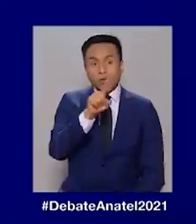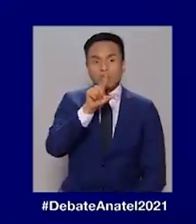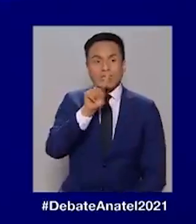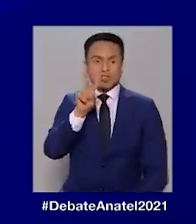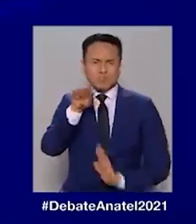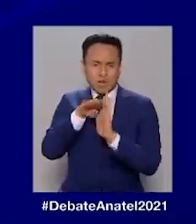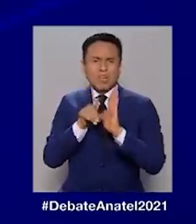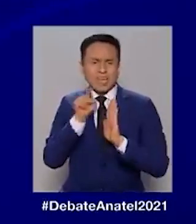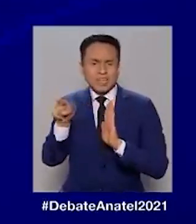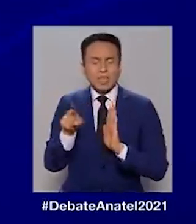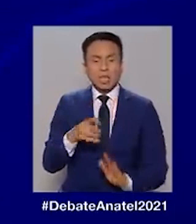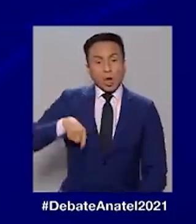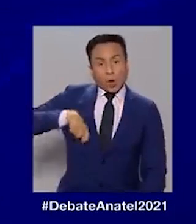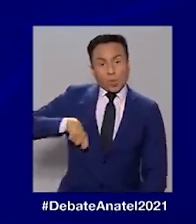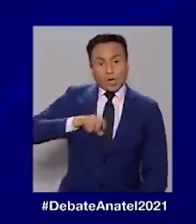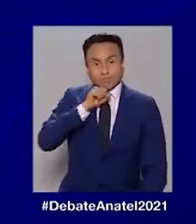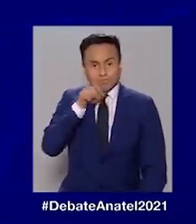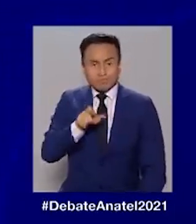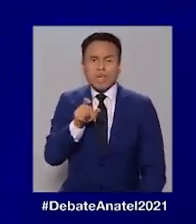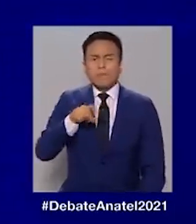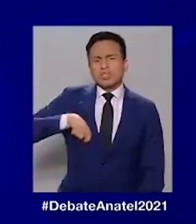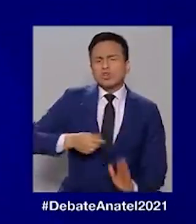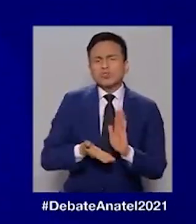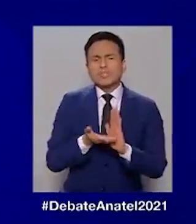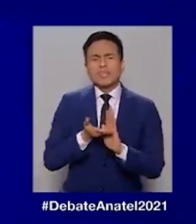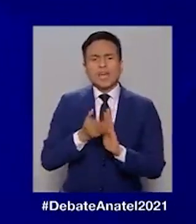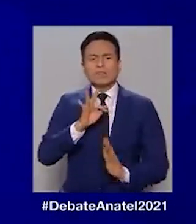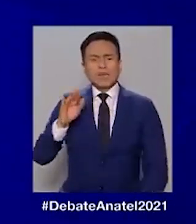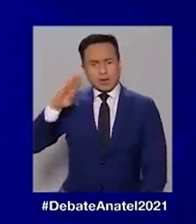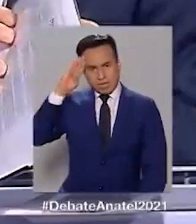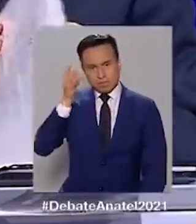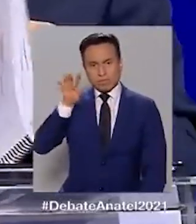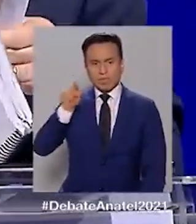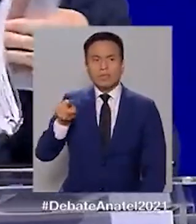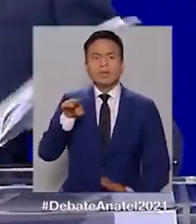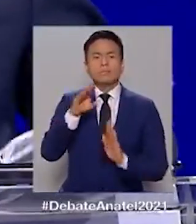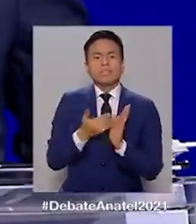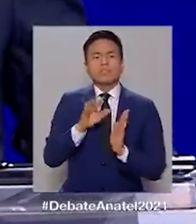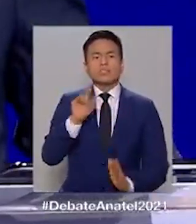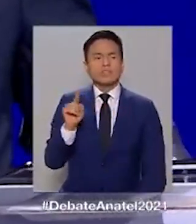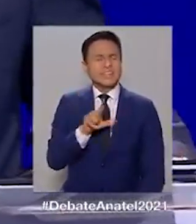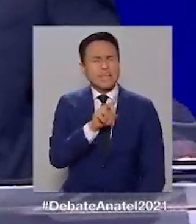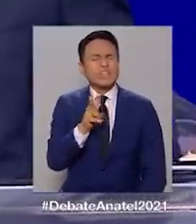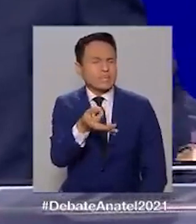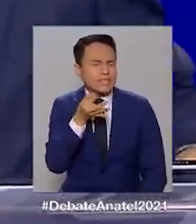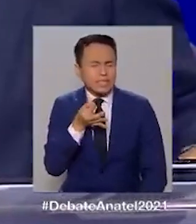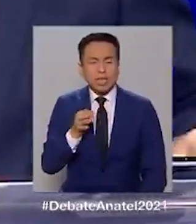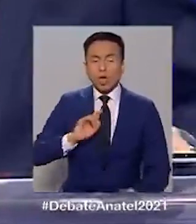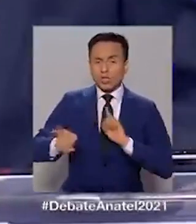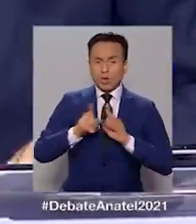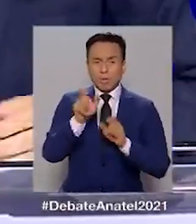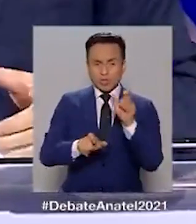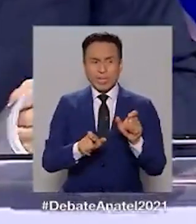fascista? A los jubilados se les quiere subir la pensión solo las Fuerzas Armadas. Página 51 de tu programa. Perdona, ¿72 dijiste? Coordinación